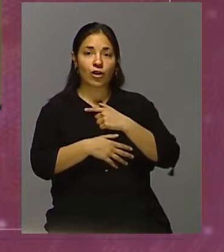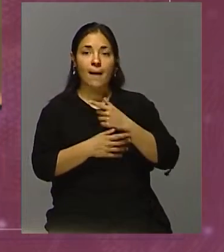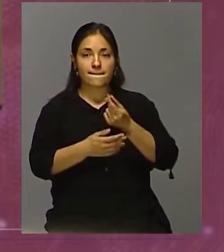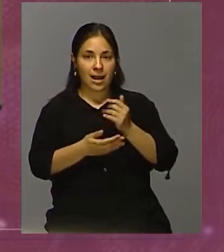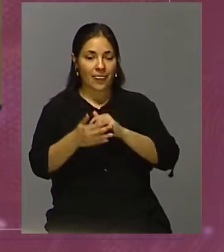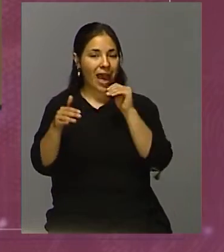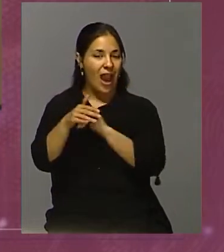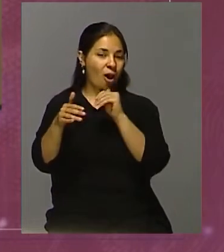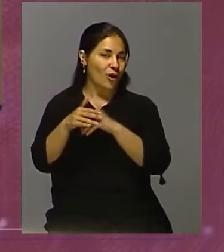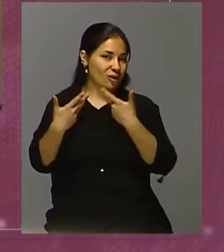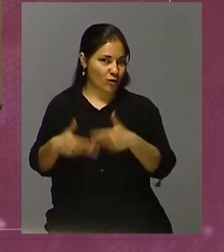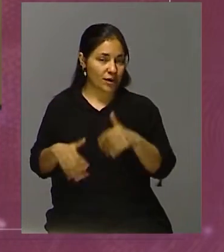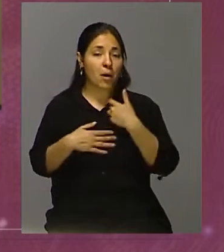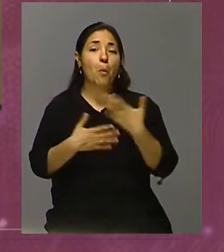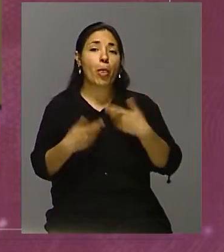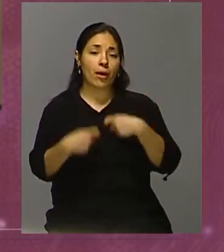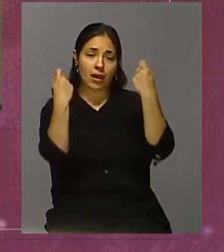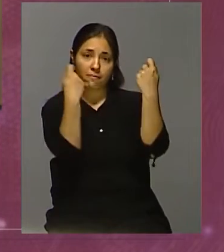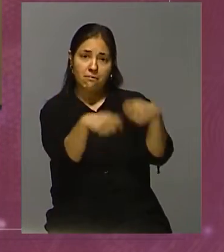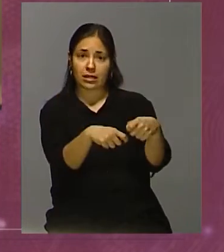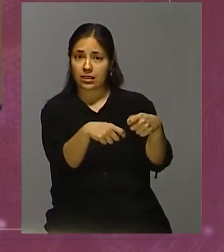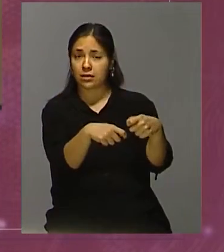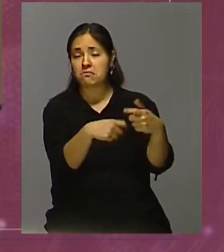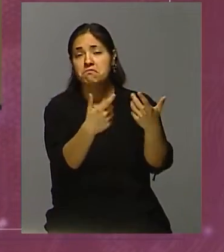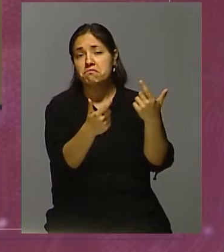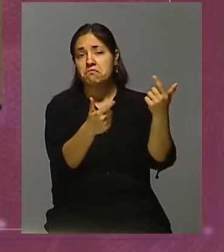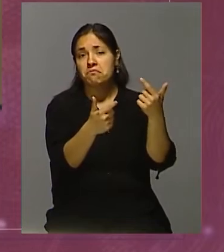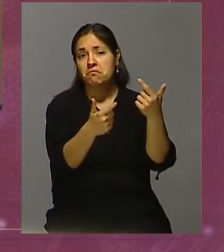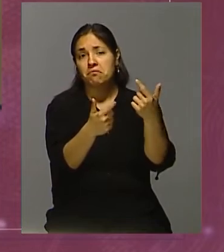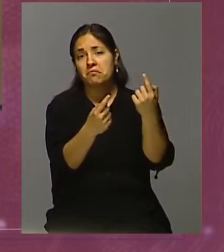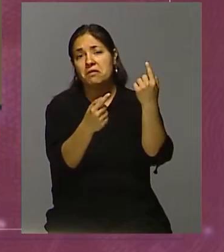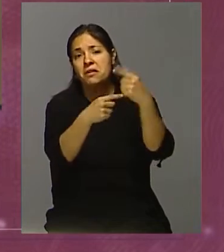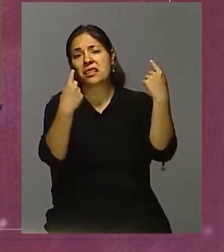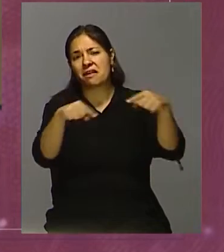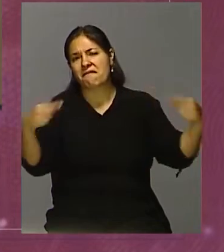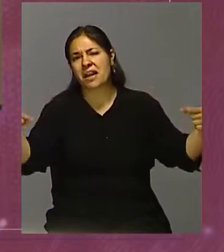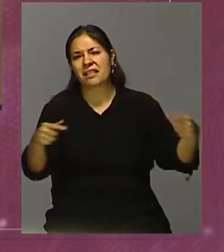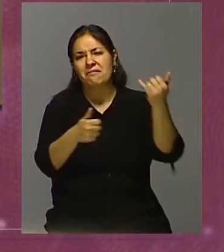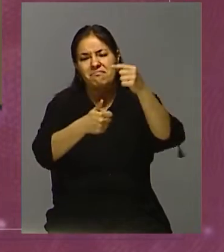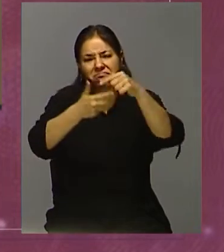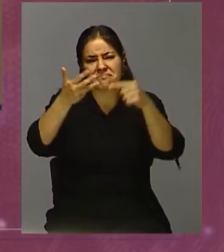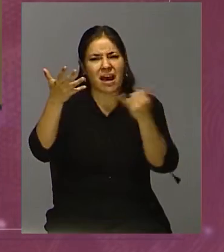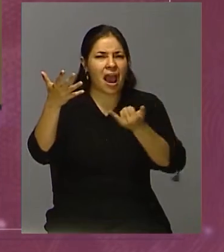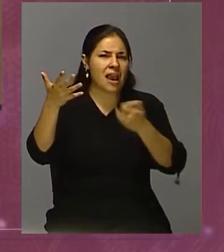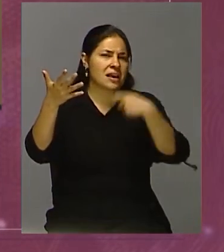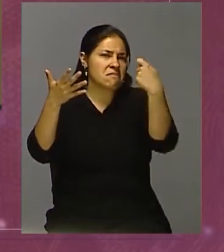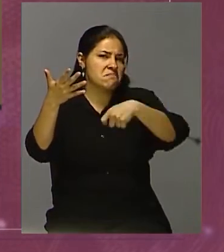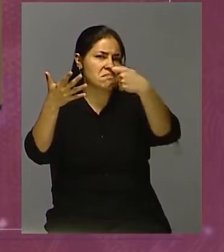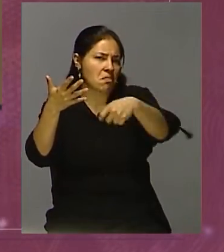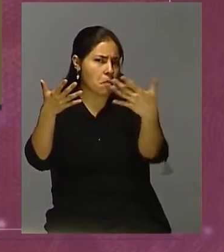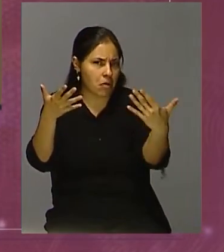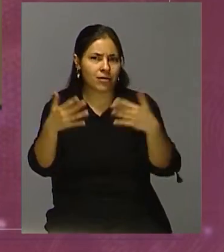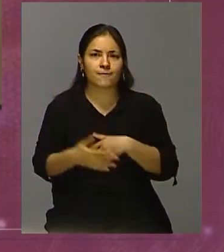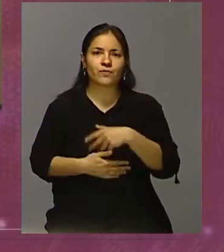ahorrista tradicional, invertir en diversos tipos de instrumentos. Hay de todas clases. Seguramente habremos escuchado a alguien